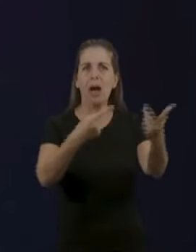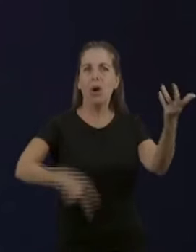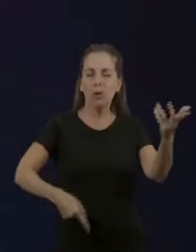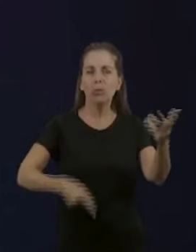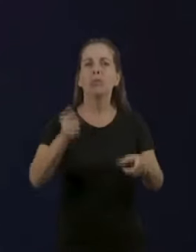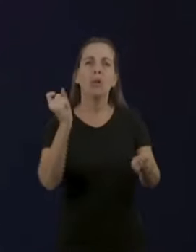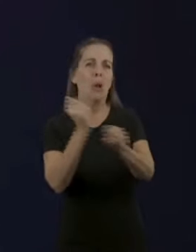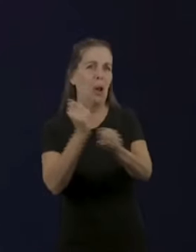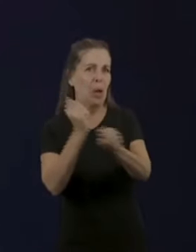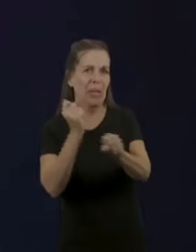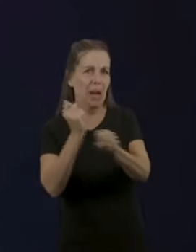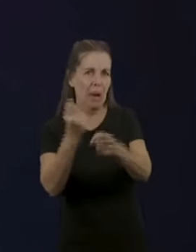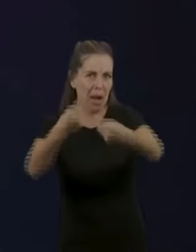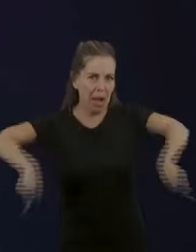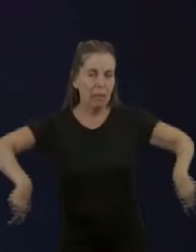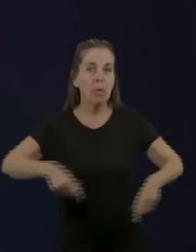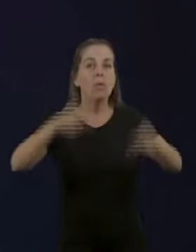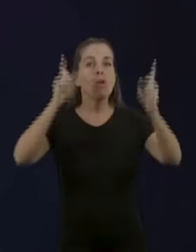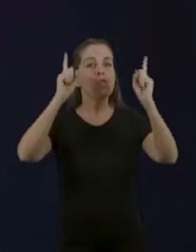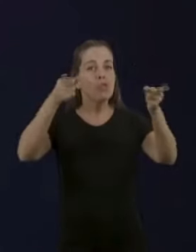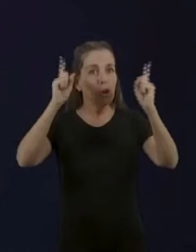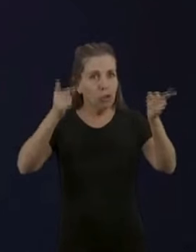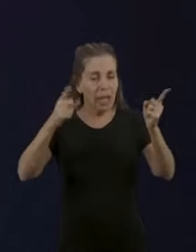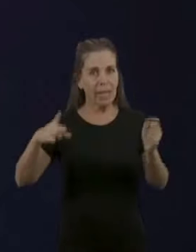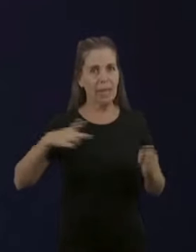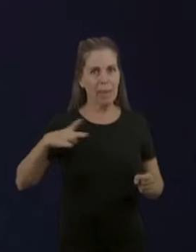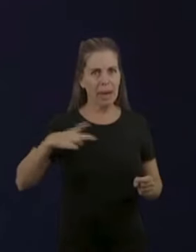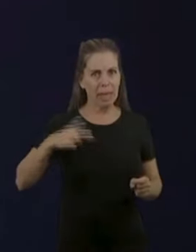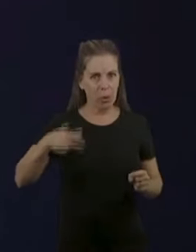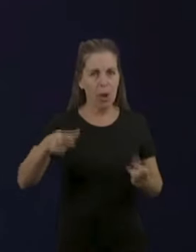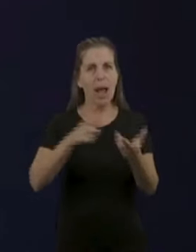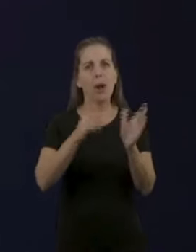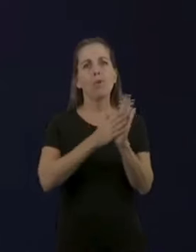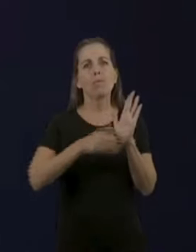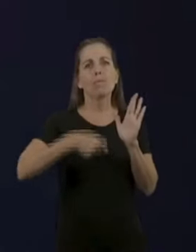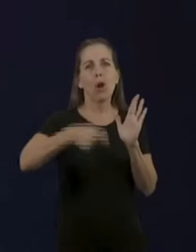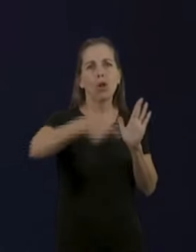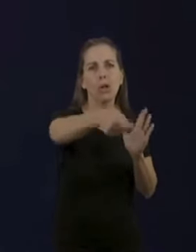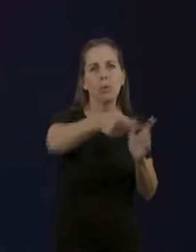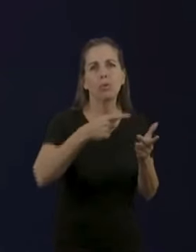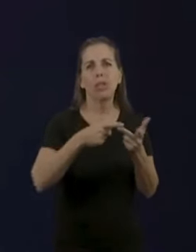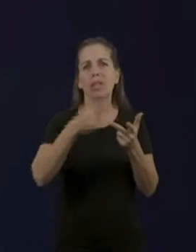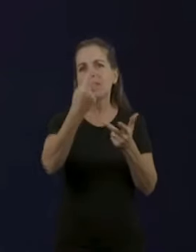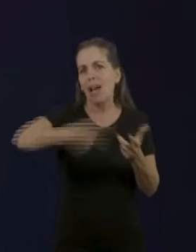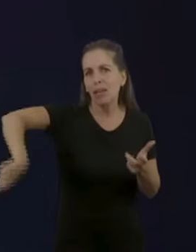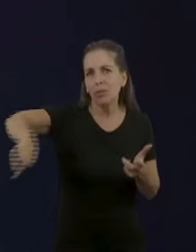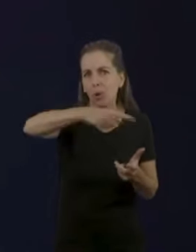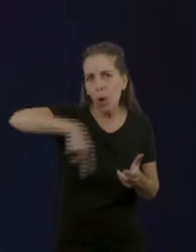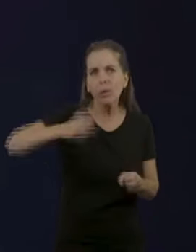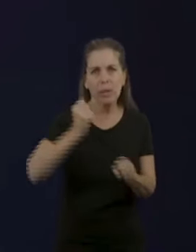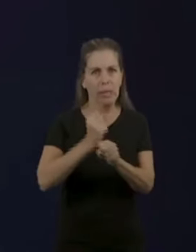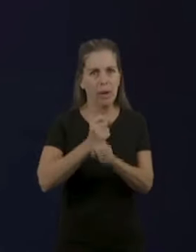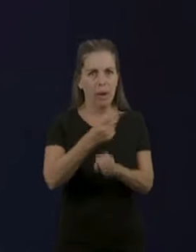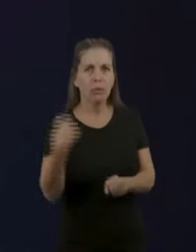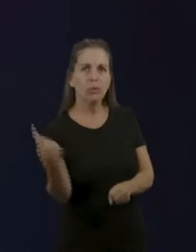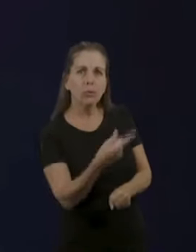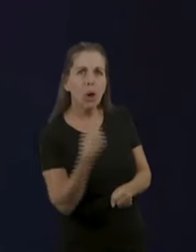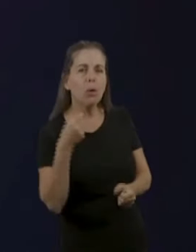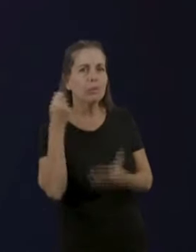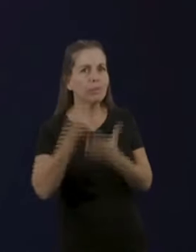freelance los docentes particulares los monotributistas y cuenta prop pistas que se ganan su